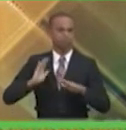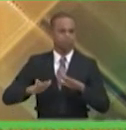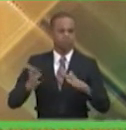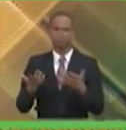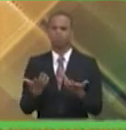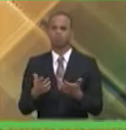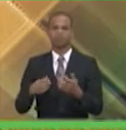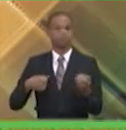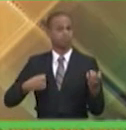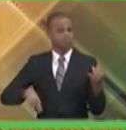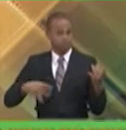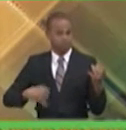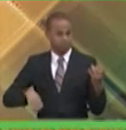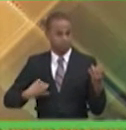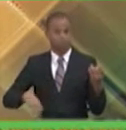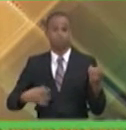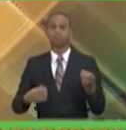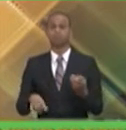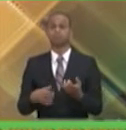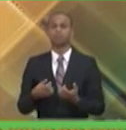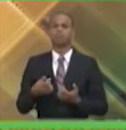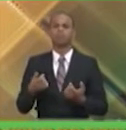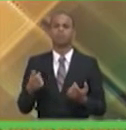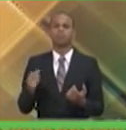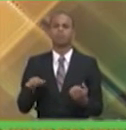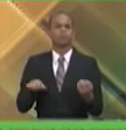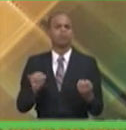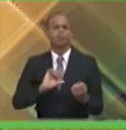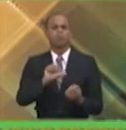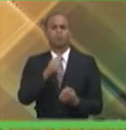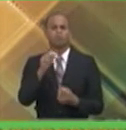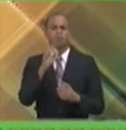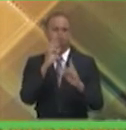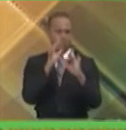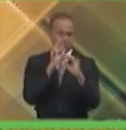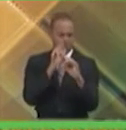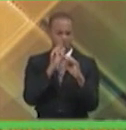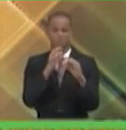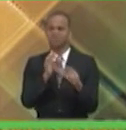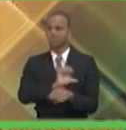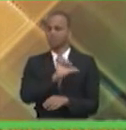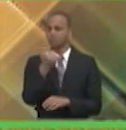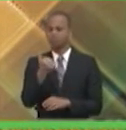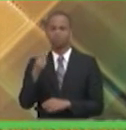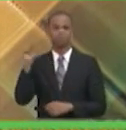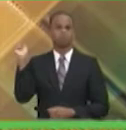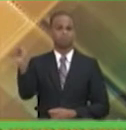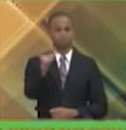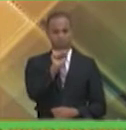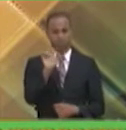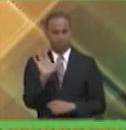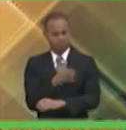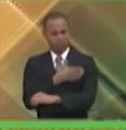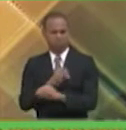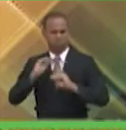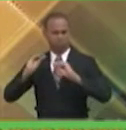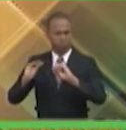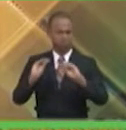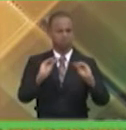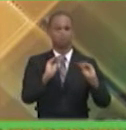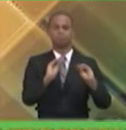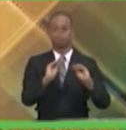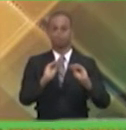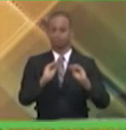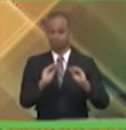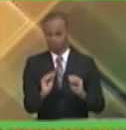guitarra eléctrica, guitarra electroacústica y flauta, entre otras clases de música. Para nosotros es de